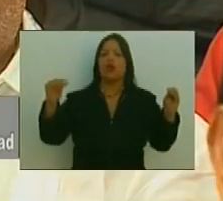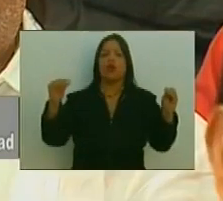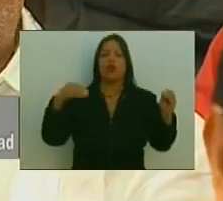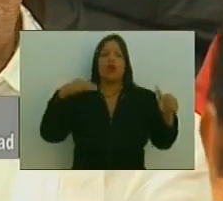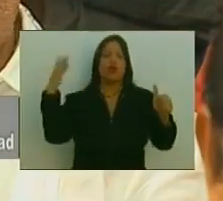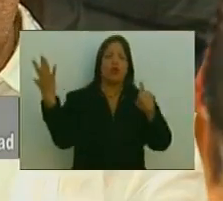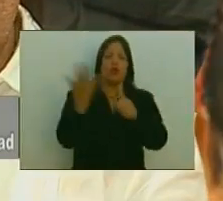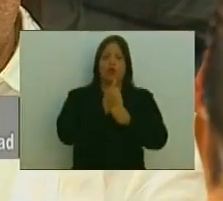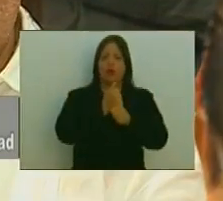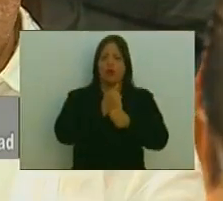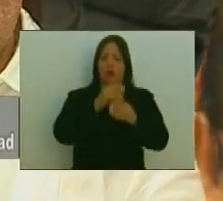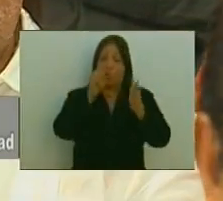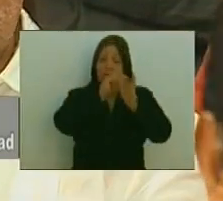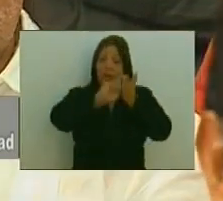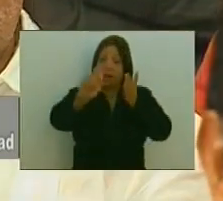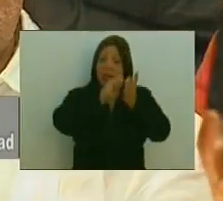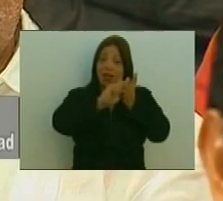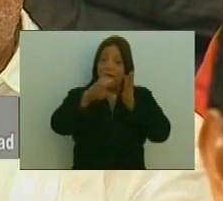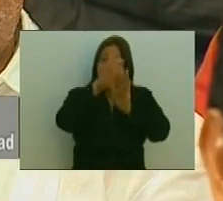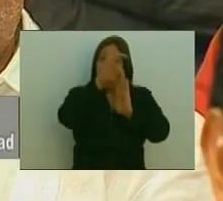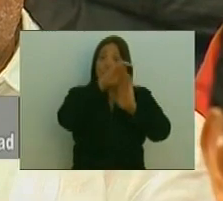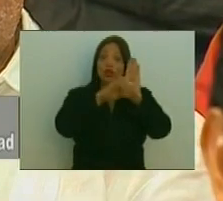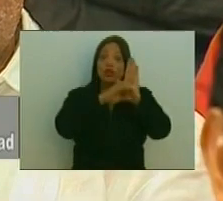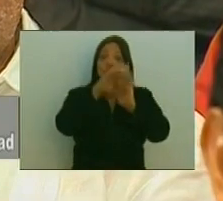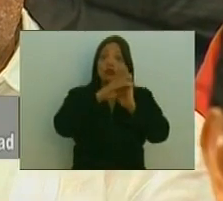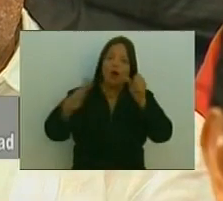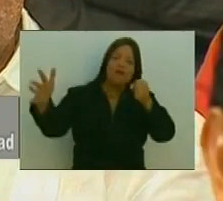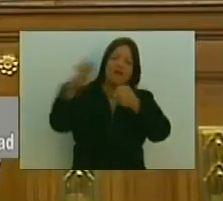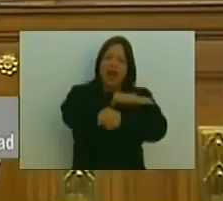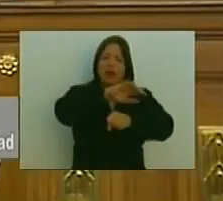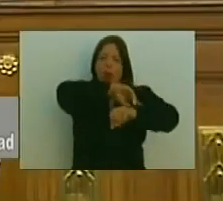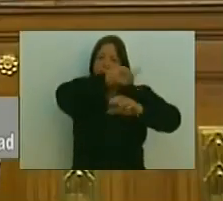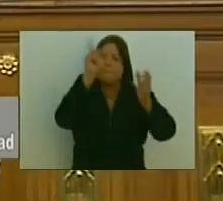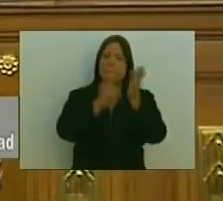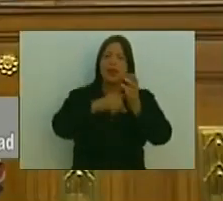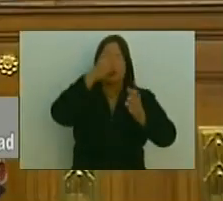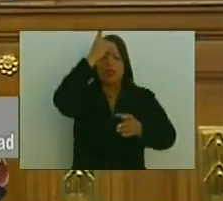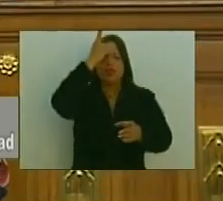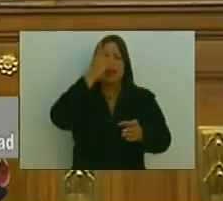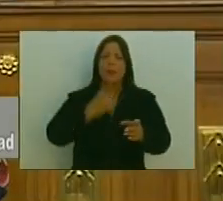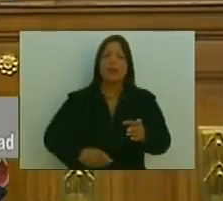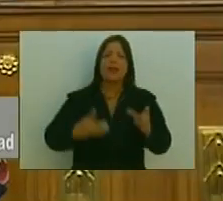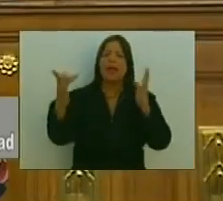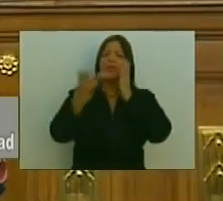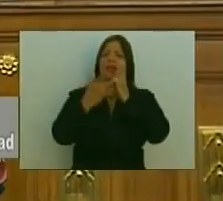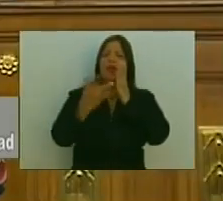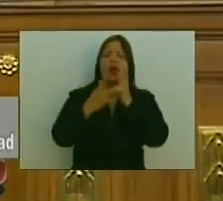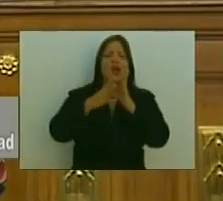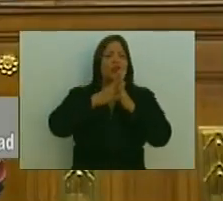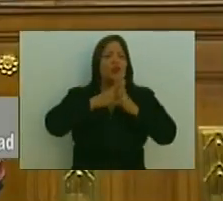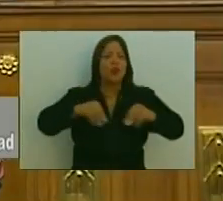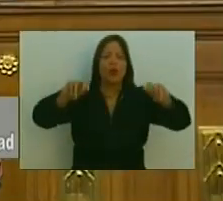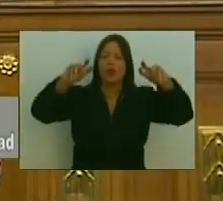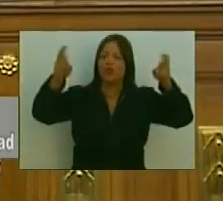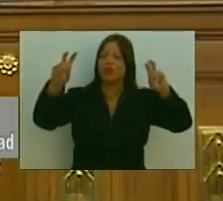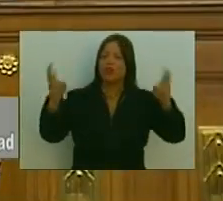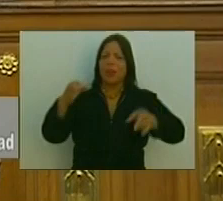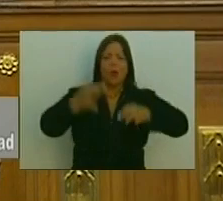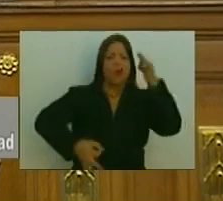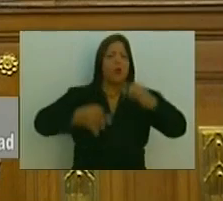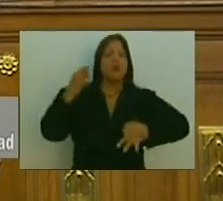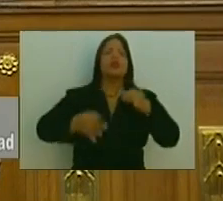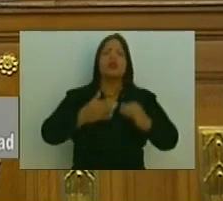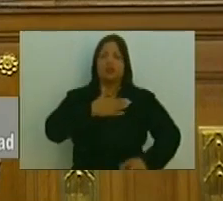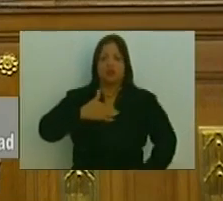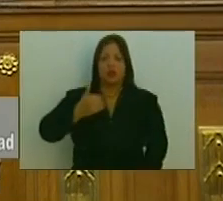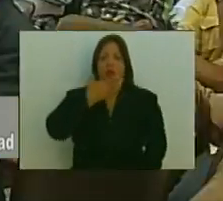logremos que ese texto constitucional se bañe de discapacidad con toda su tecnología, con toda su juridicidad, yo creo